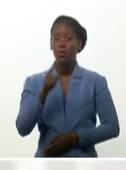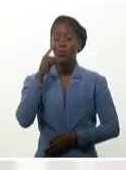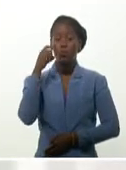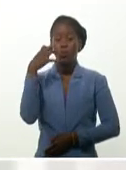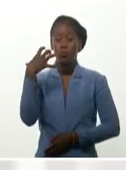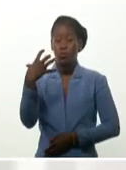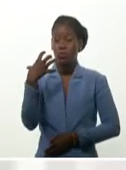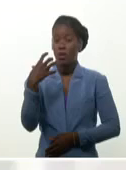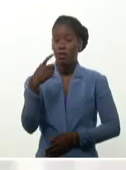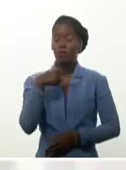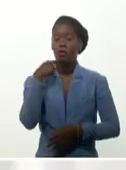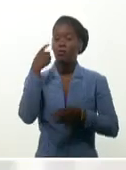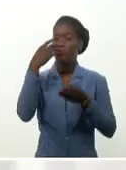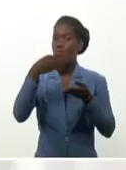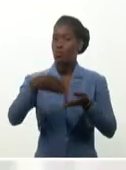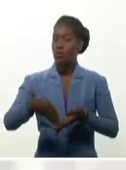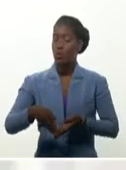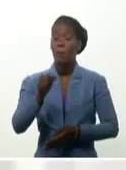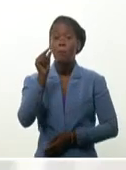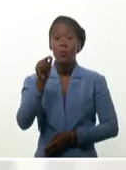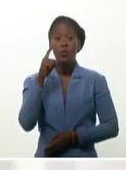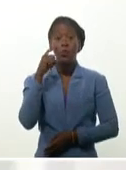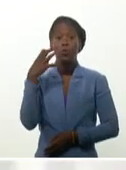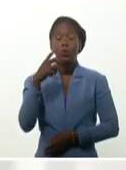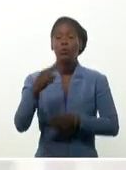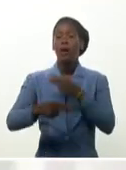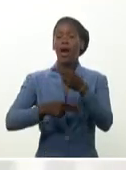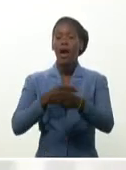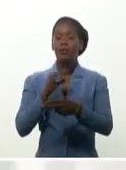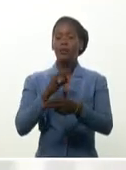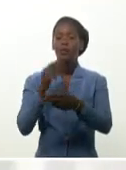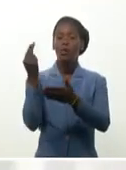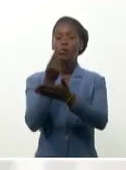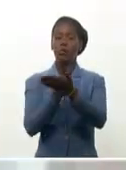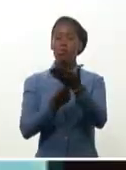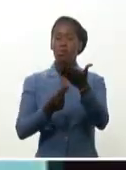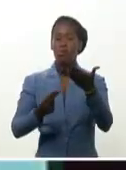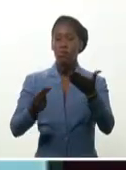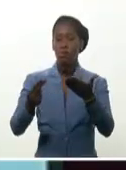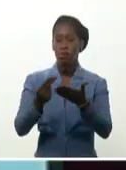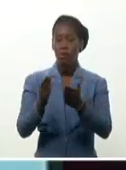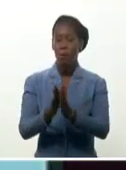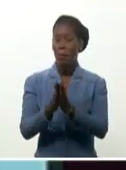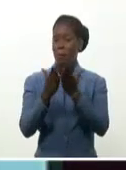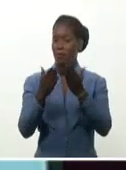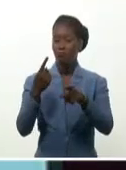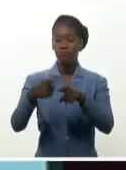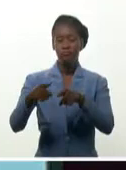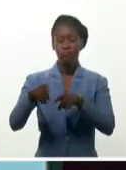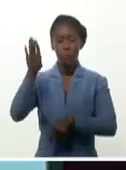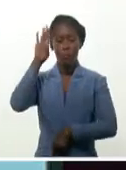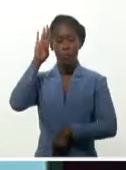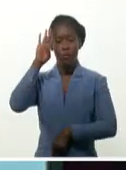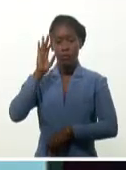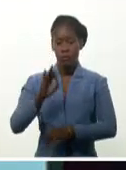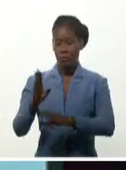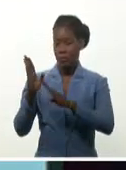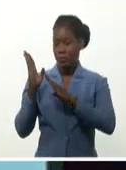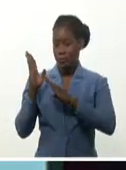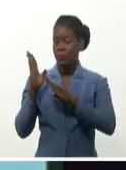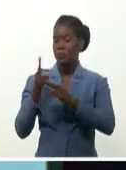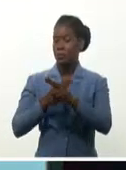quien fue una figura de gran importancia en el desarrollo del diseño gráfico en nuestro país. Sobresalen en su trayectoria el Premio Nacional de Diseño del